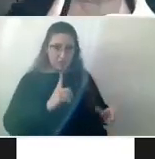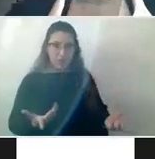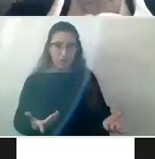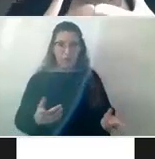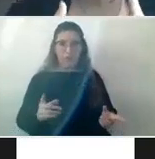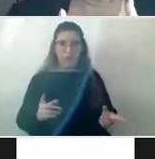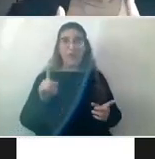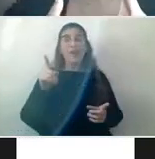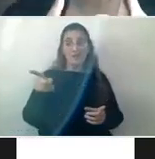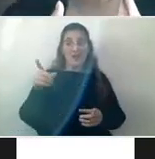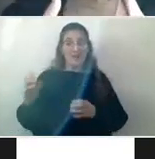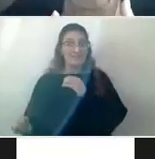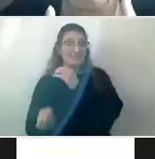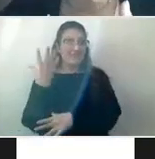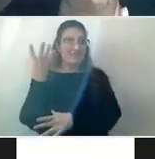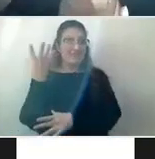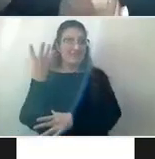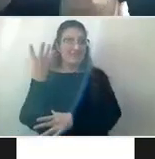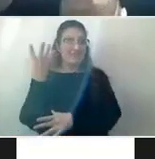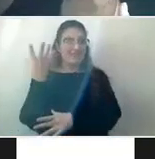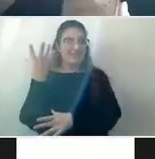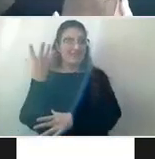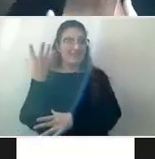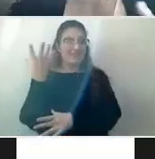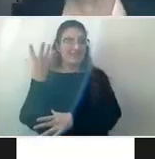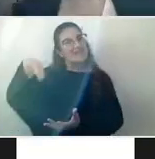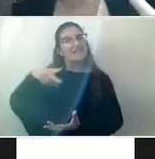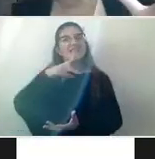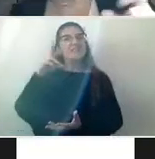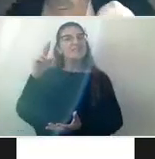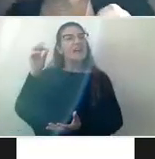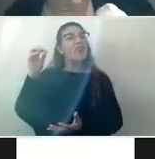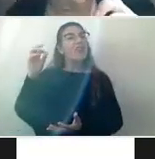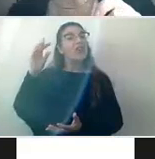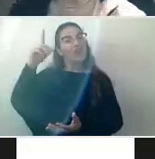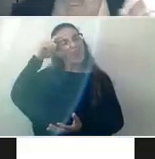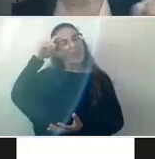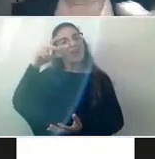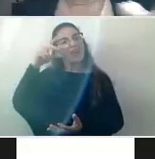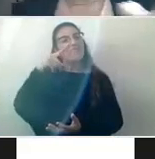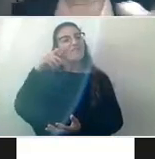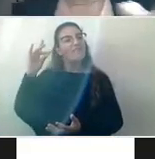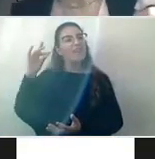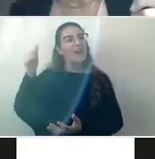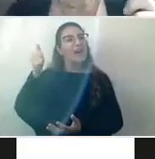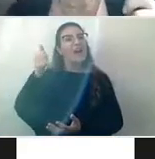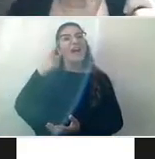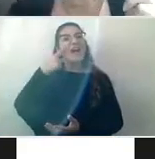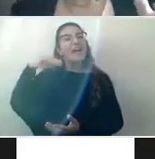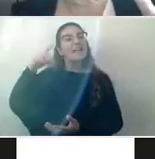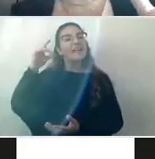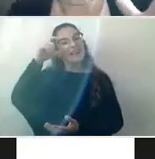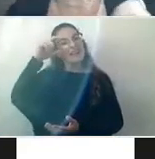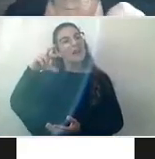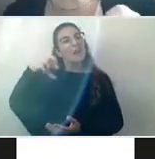centro que se llamó Centro de Vida Independiente al mismo tiempo por esa época un